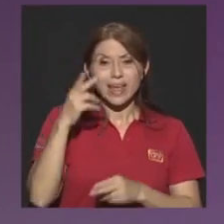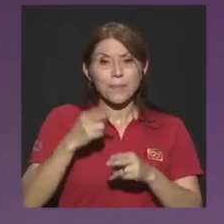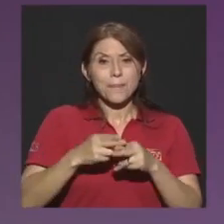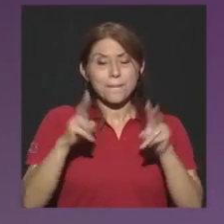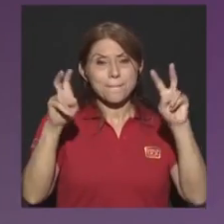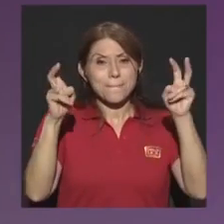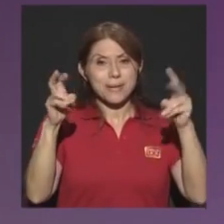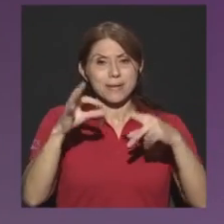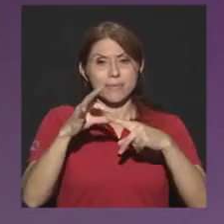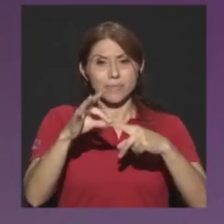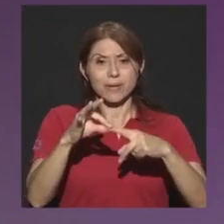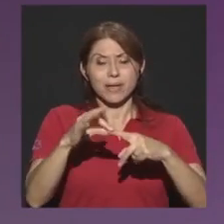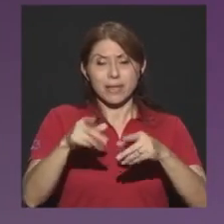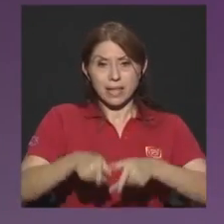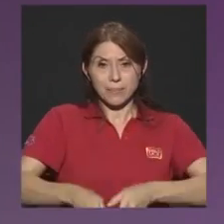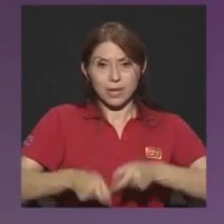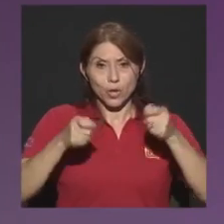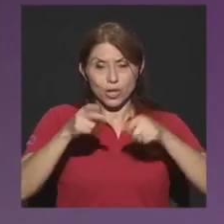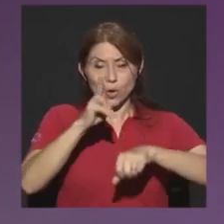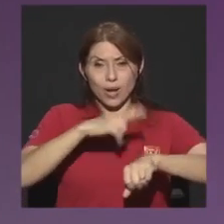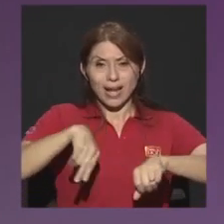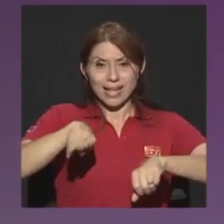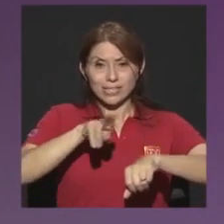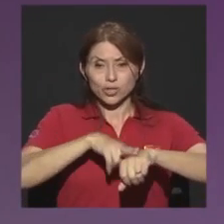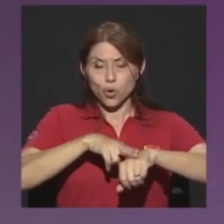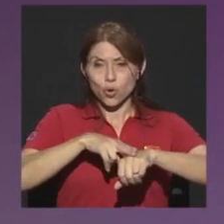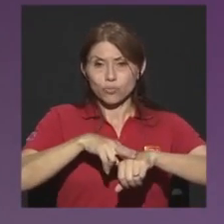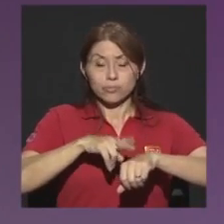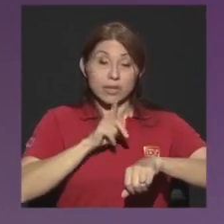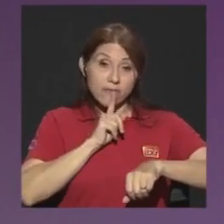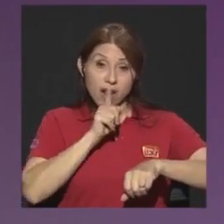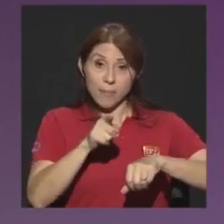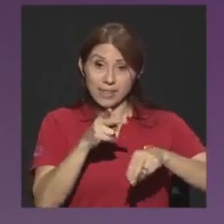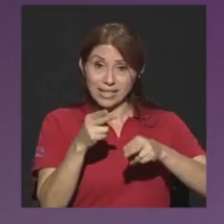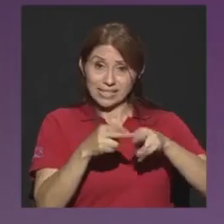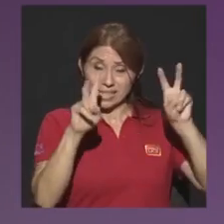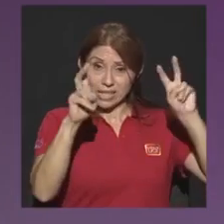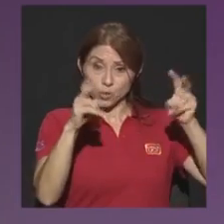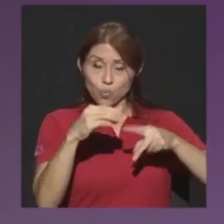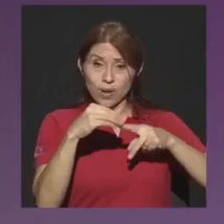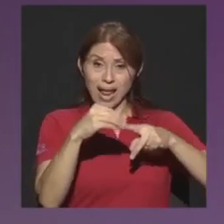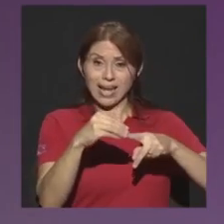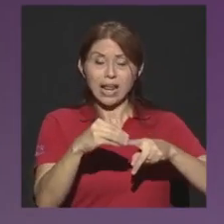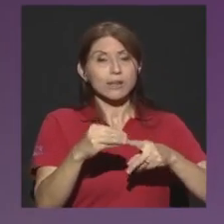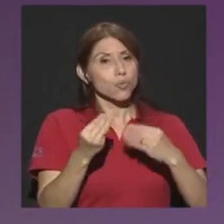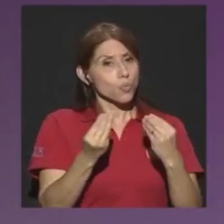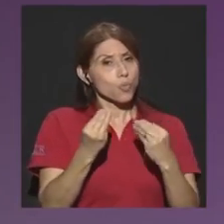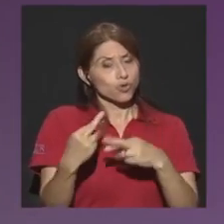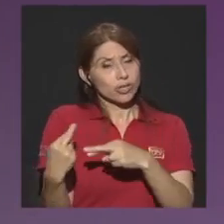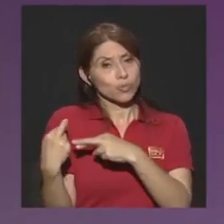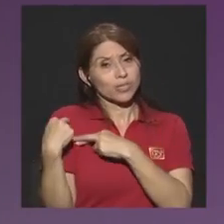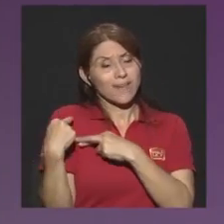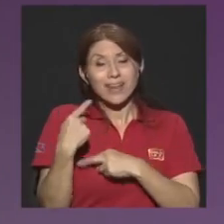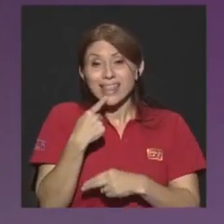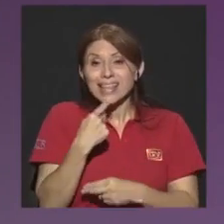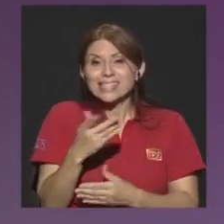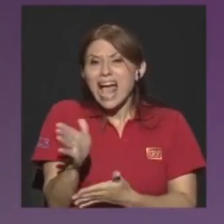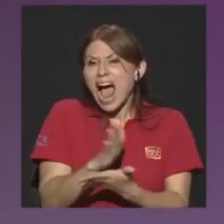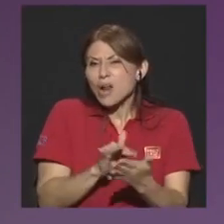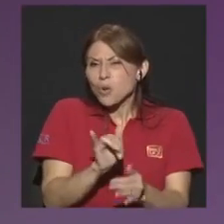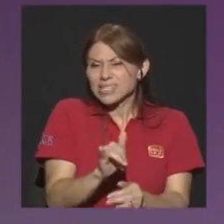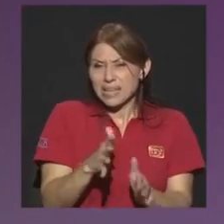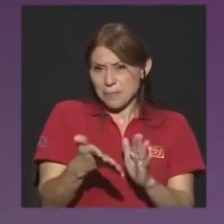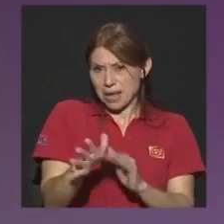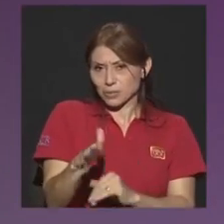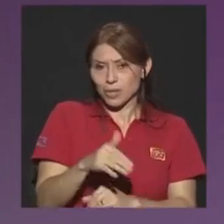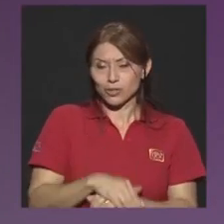La Nación, que realmente a mí me pareció muy responsable, porque más o menos decía algo así como que ella intentó meter en la cárcel